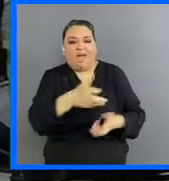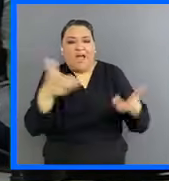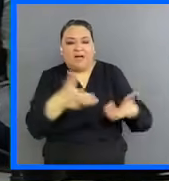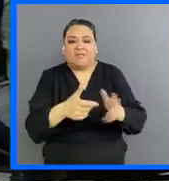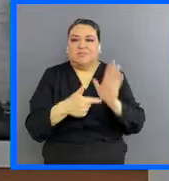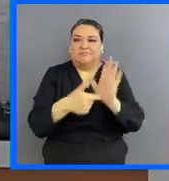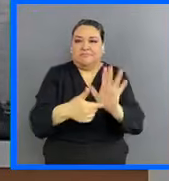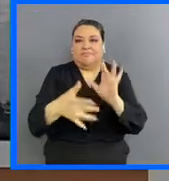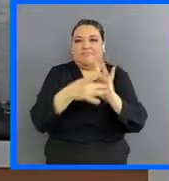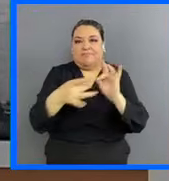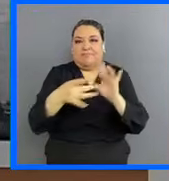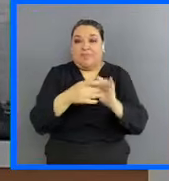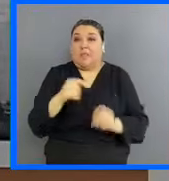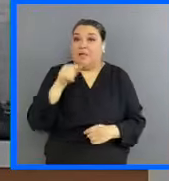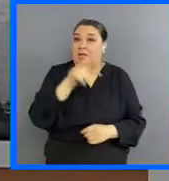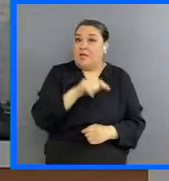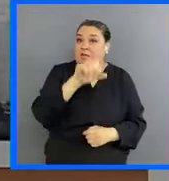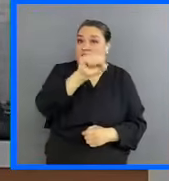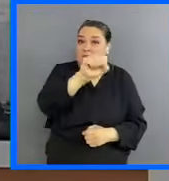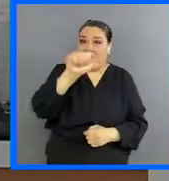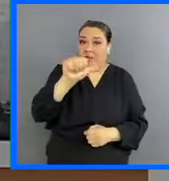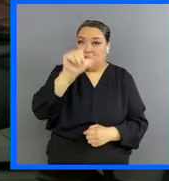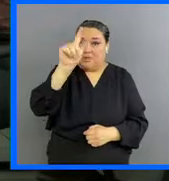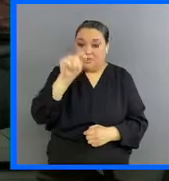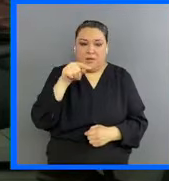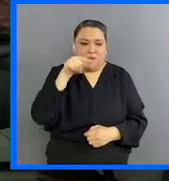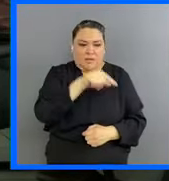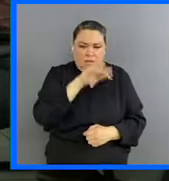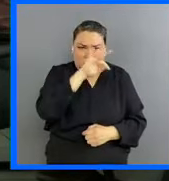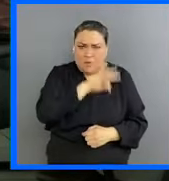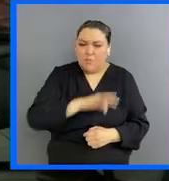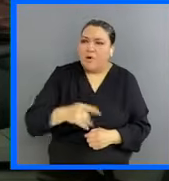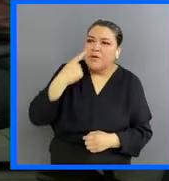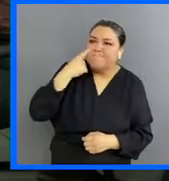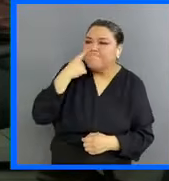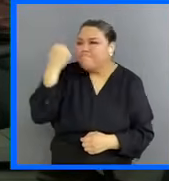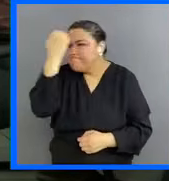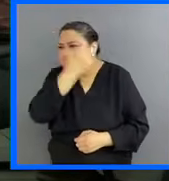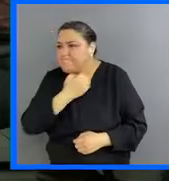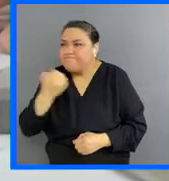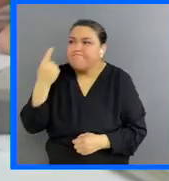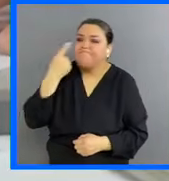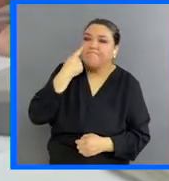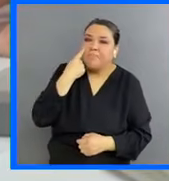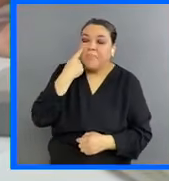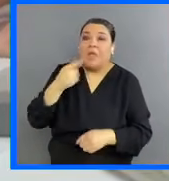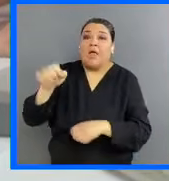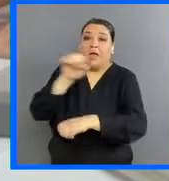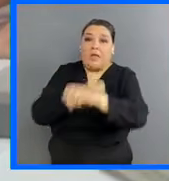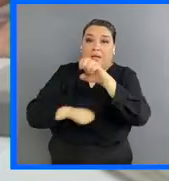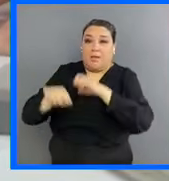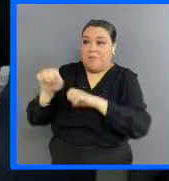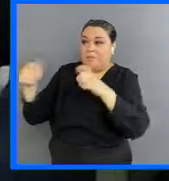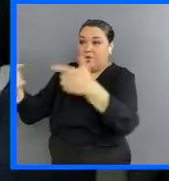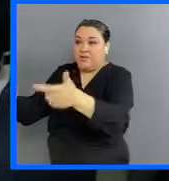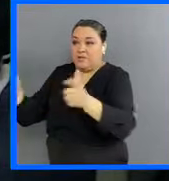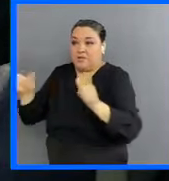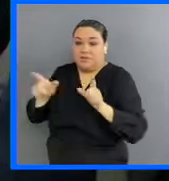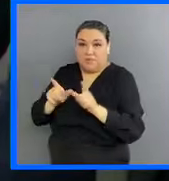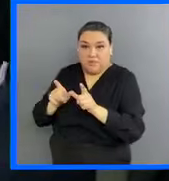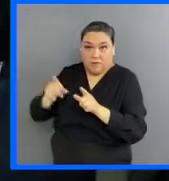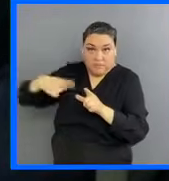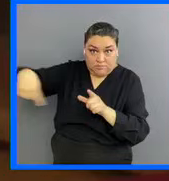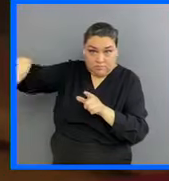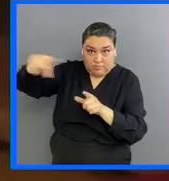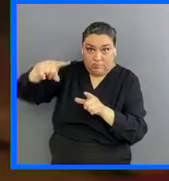puede ejercer sus facultades de comprobación respecto de empresas controladas bajo régimen de consolidación